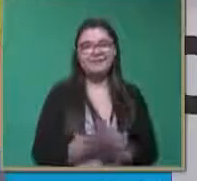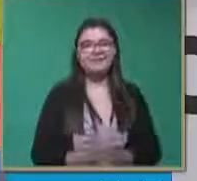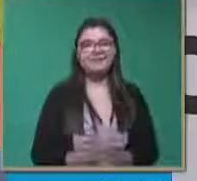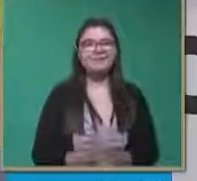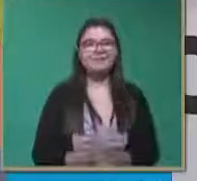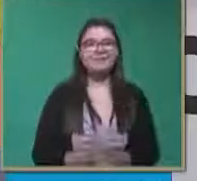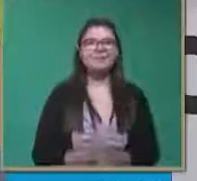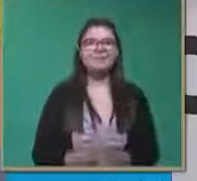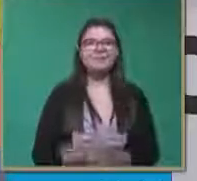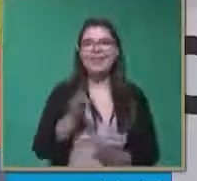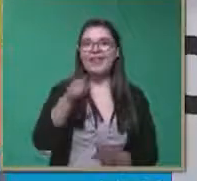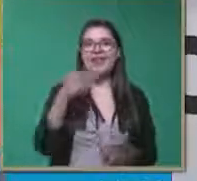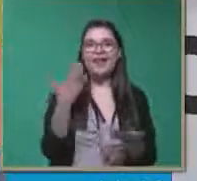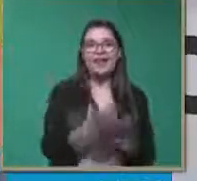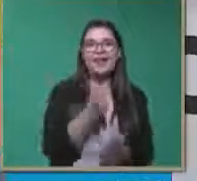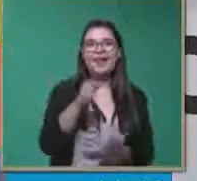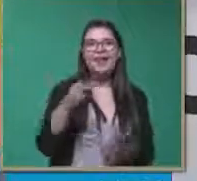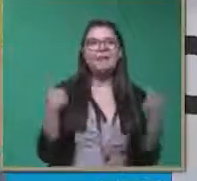Excelente.